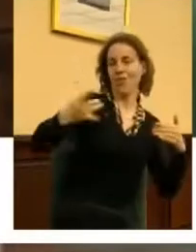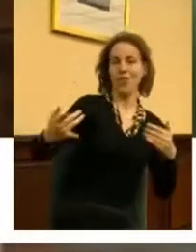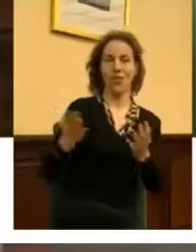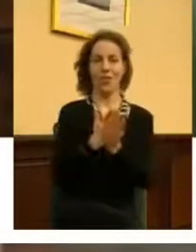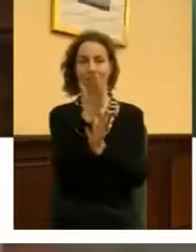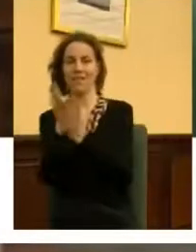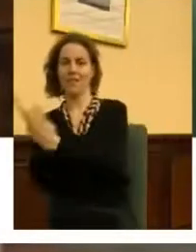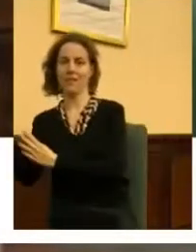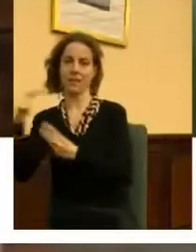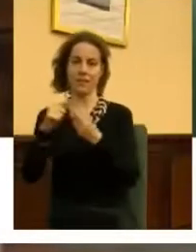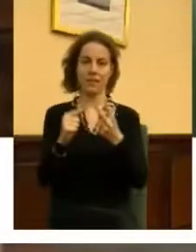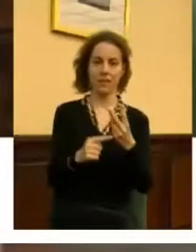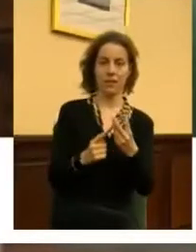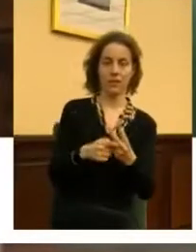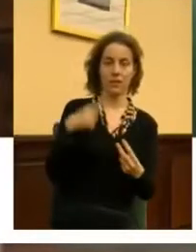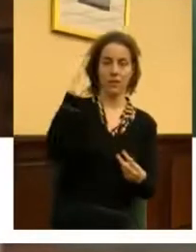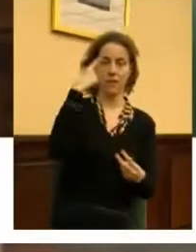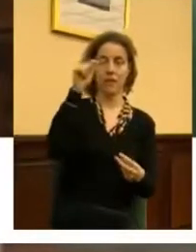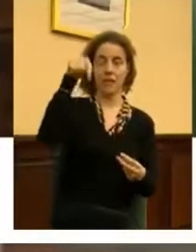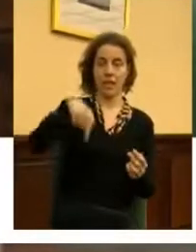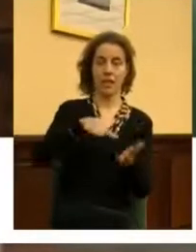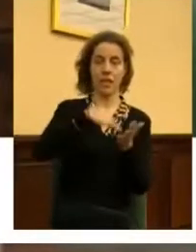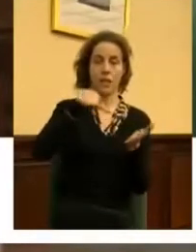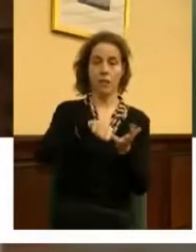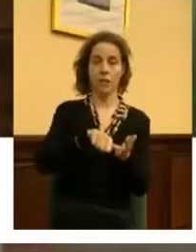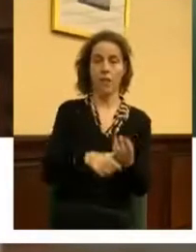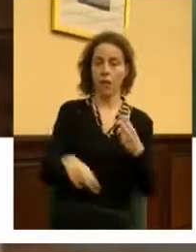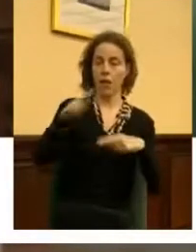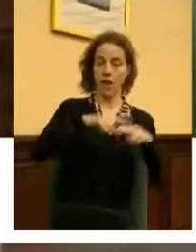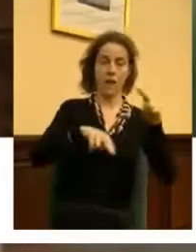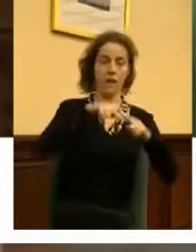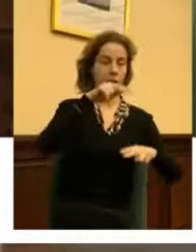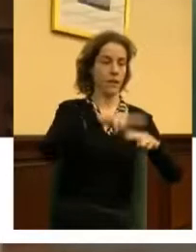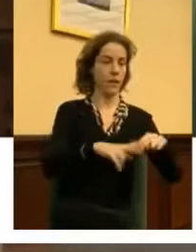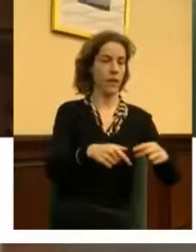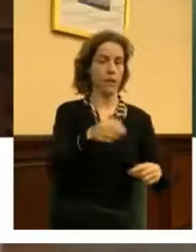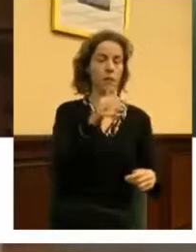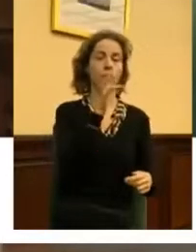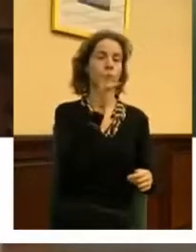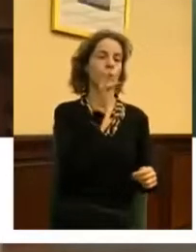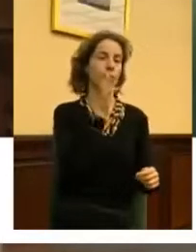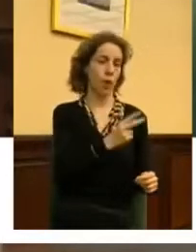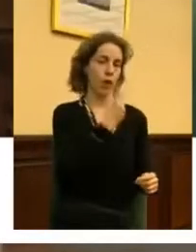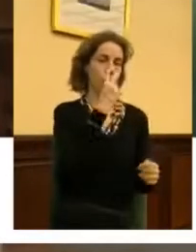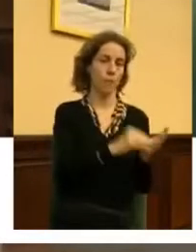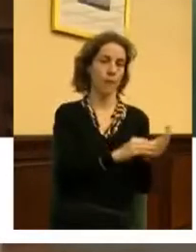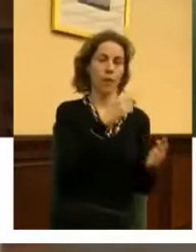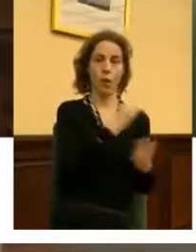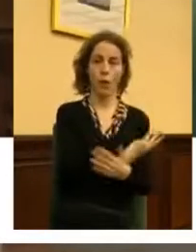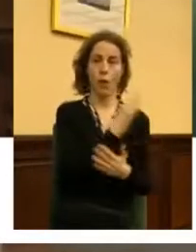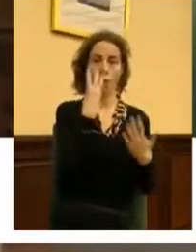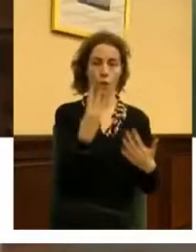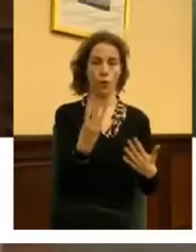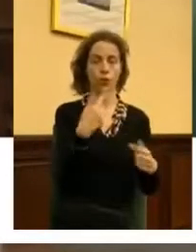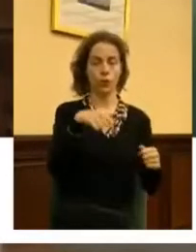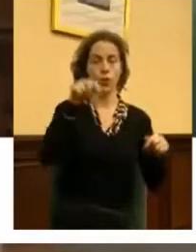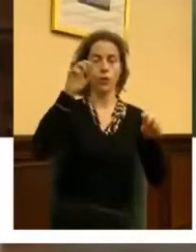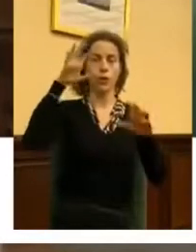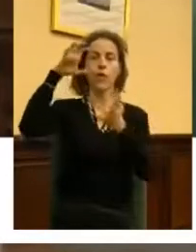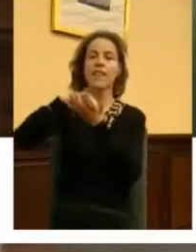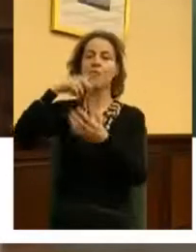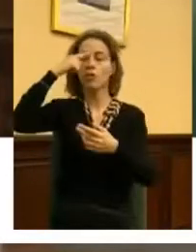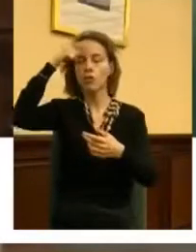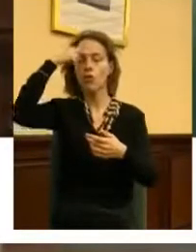sin ir más lejos, en esta ciudad, hay todavía una obra pendiente del Plan Prisma del año 2008, que es la del Centro